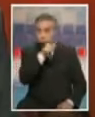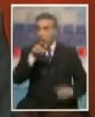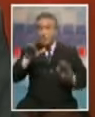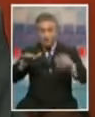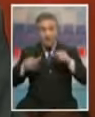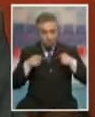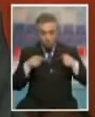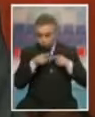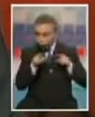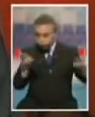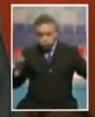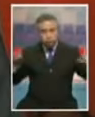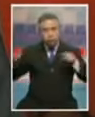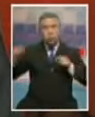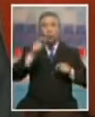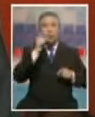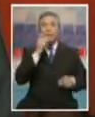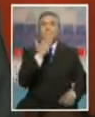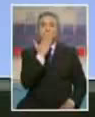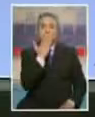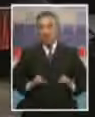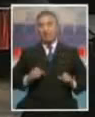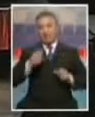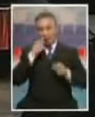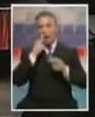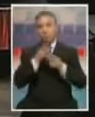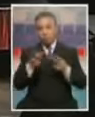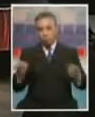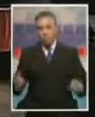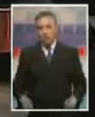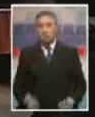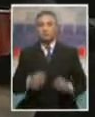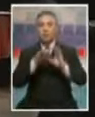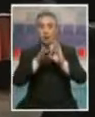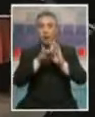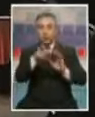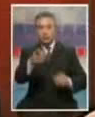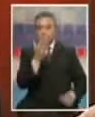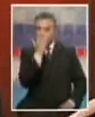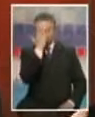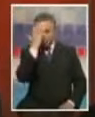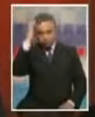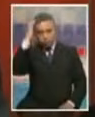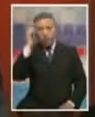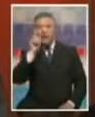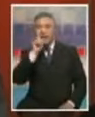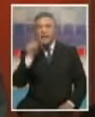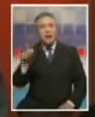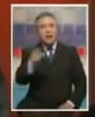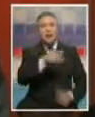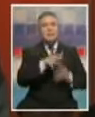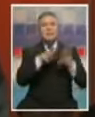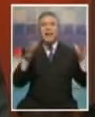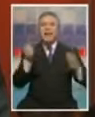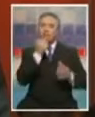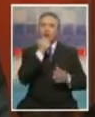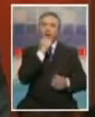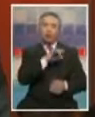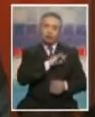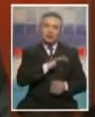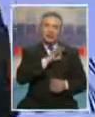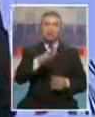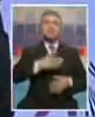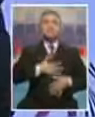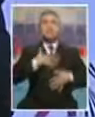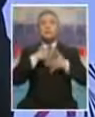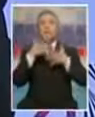mismos, por cierto, tienen las mejores ideas para Chile? Marco Enrique Sominami, de sus rivales, ¿quién tiene las ideas más equivocadas para Chile y de quién se siente